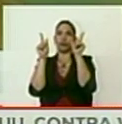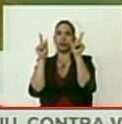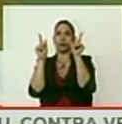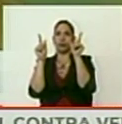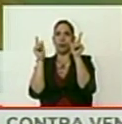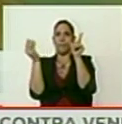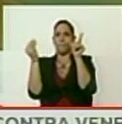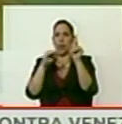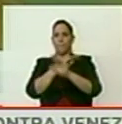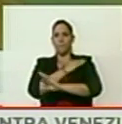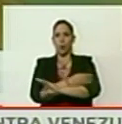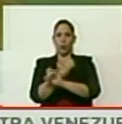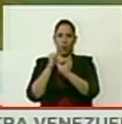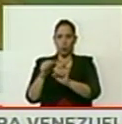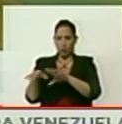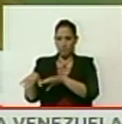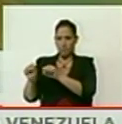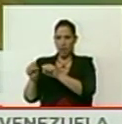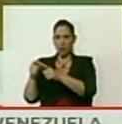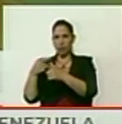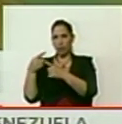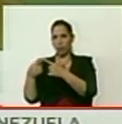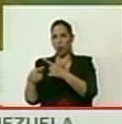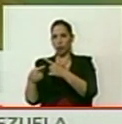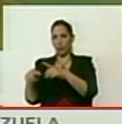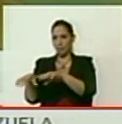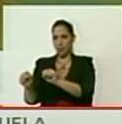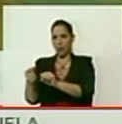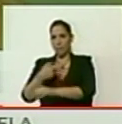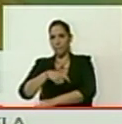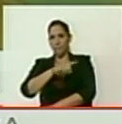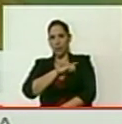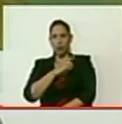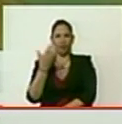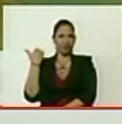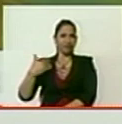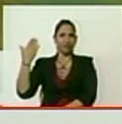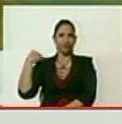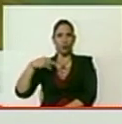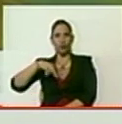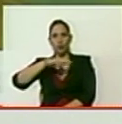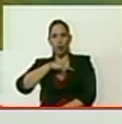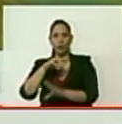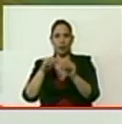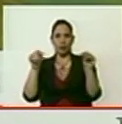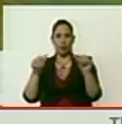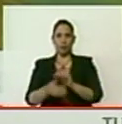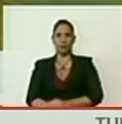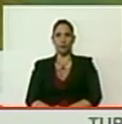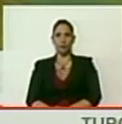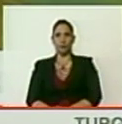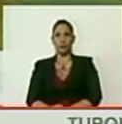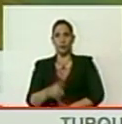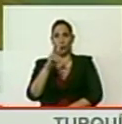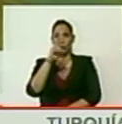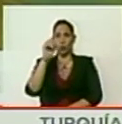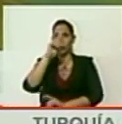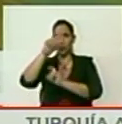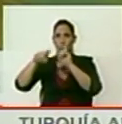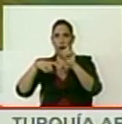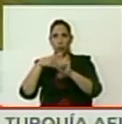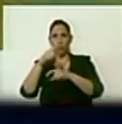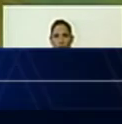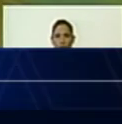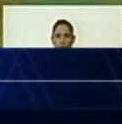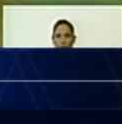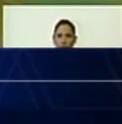más poderoso imperio de entonces, el Imperio Español en nuestras tierras. 200 años después seguimos